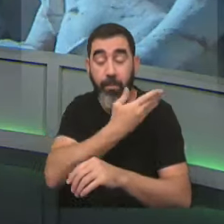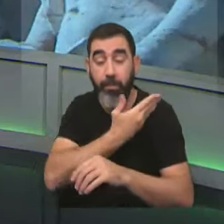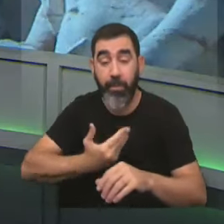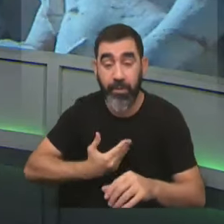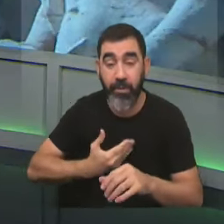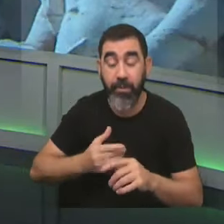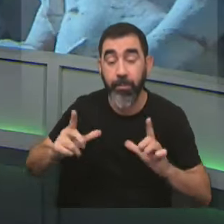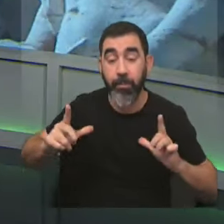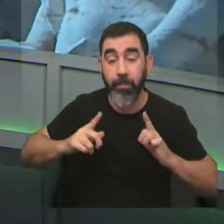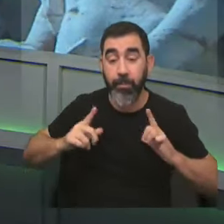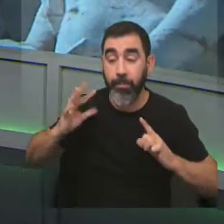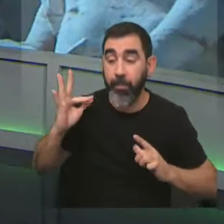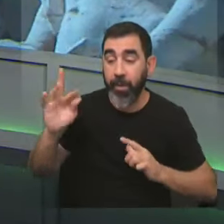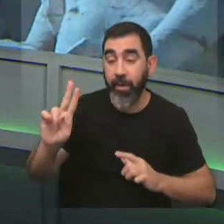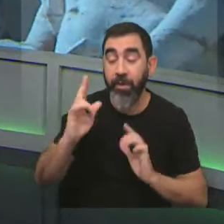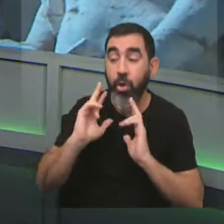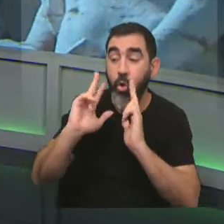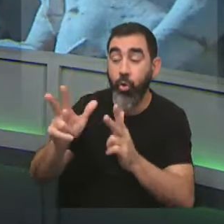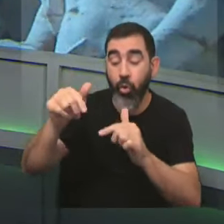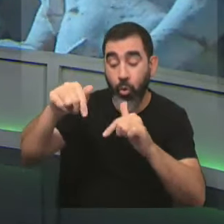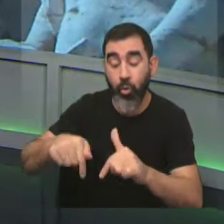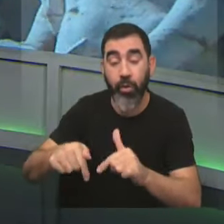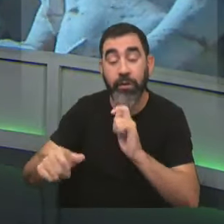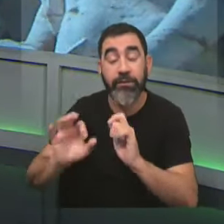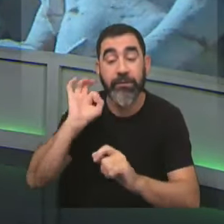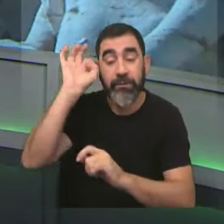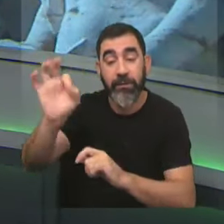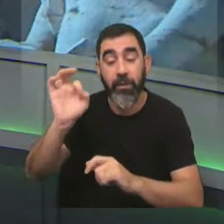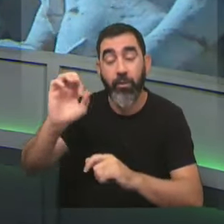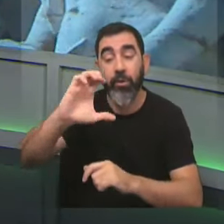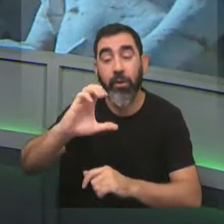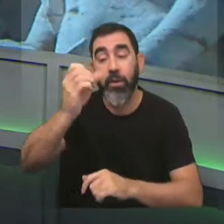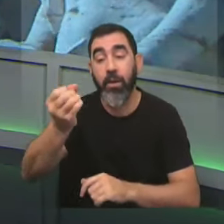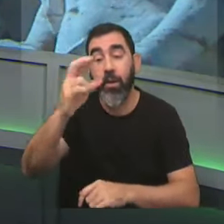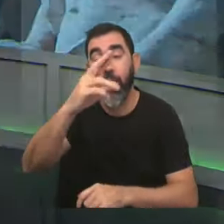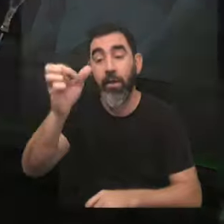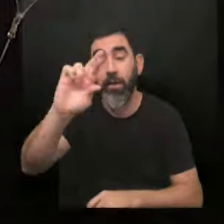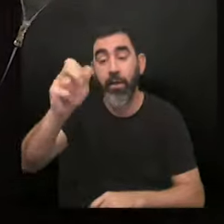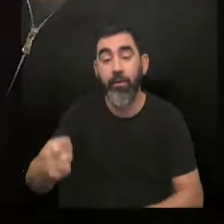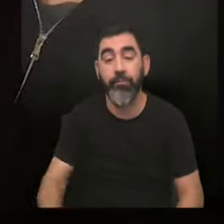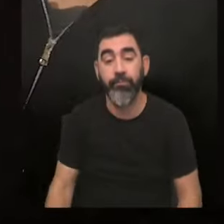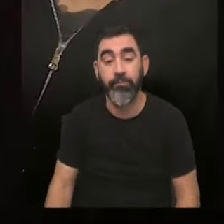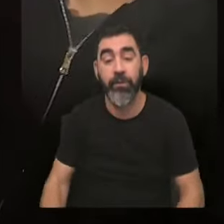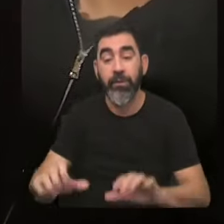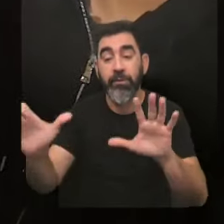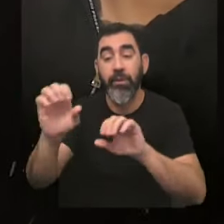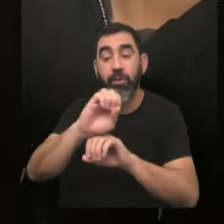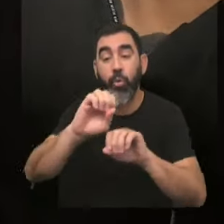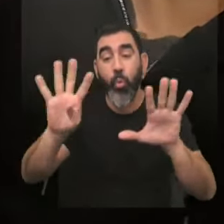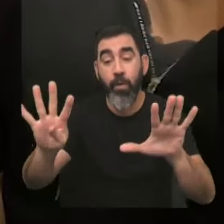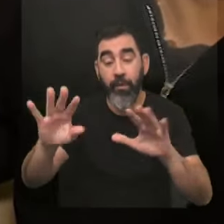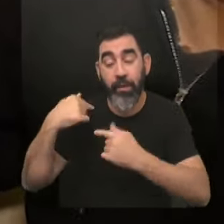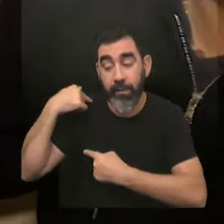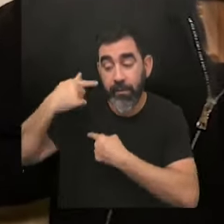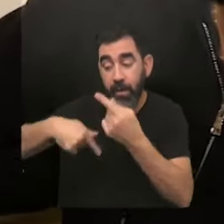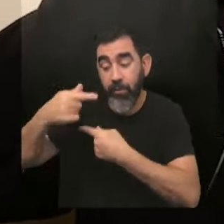es la esperanza para el Uruguay esto lo dijo mbd noticias el senador de la mpp Charles carrera la 609 tiene una tradición